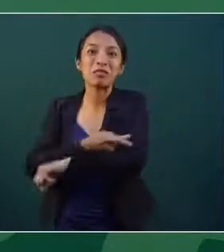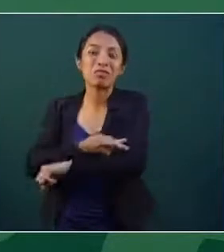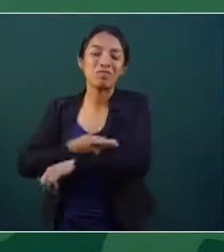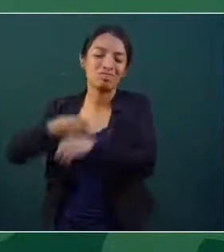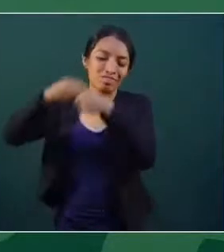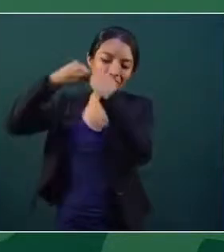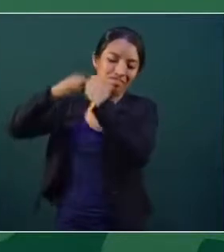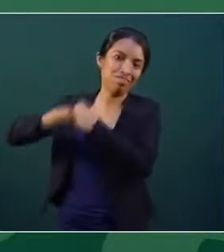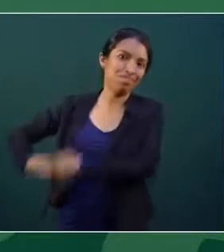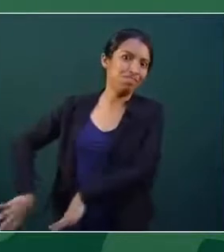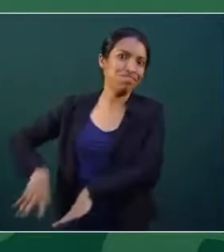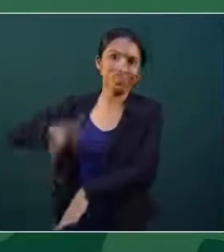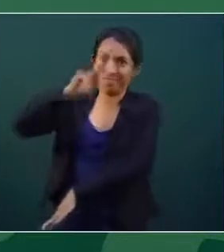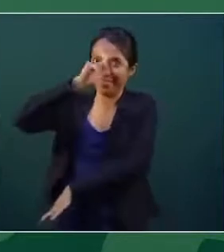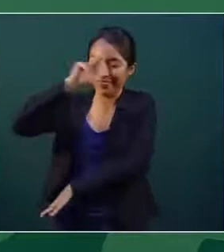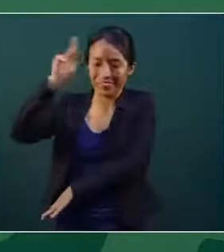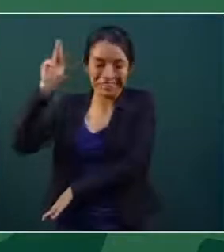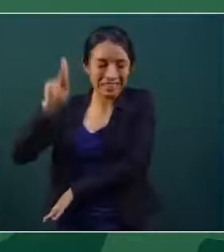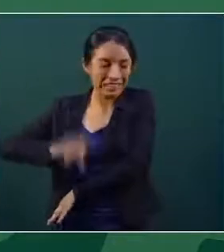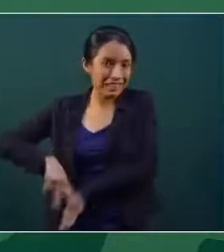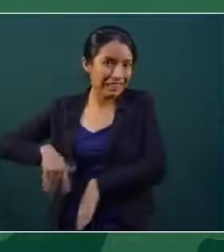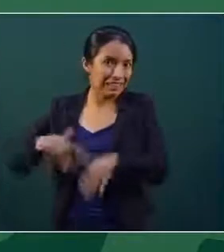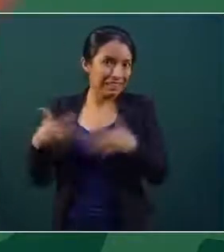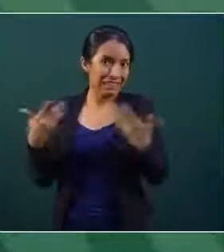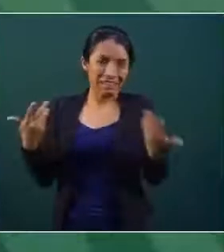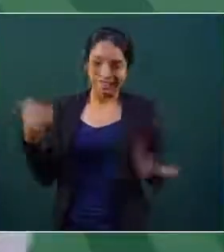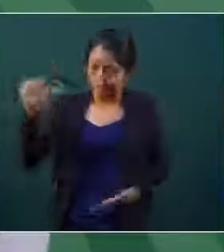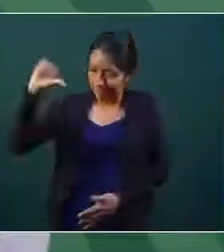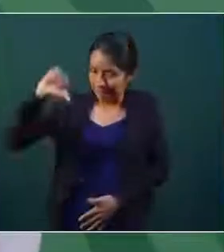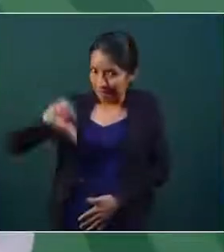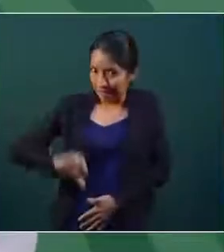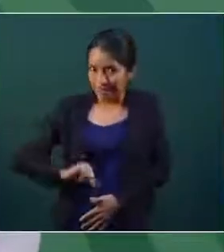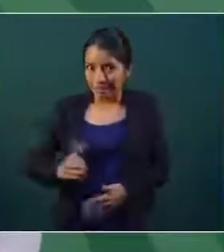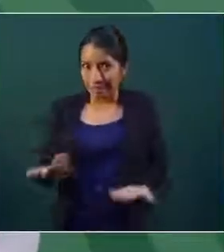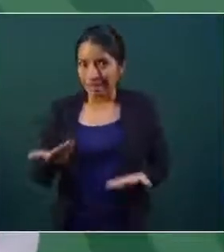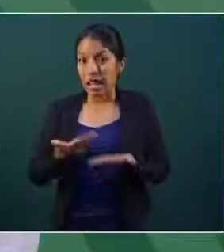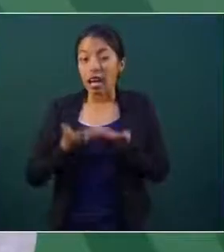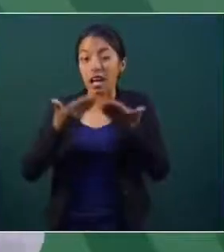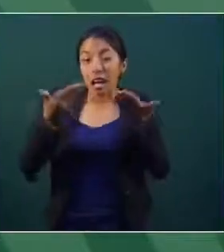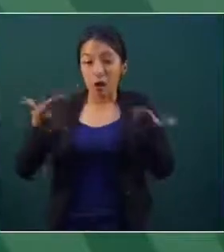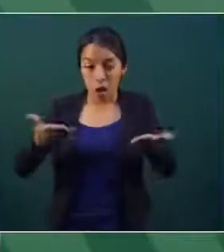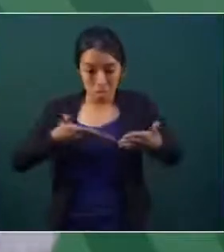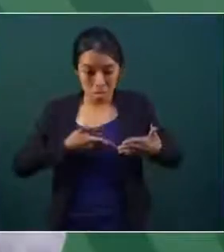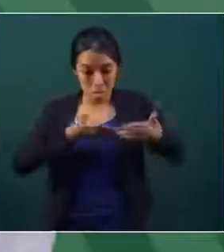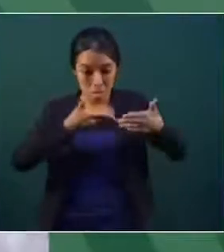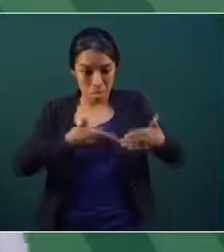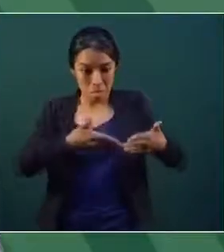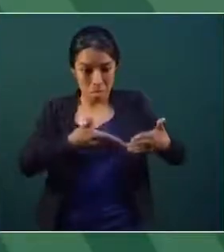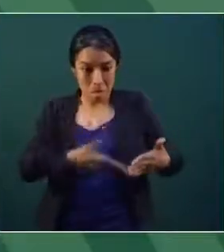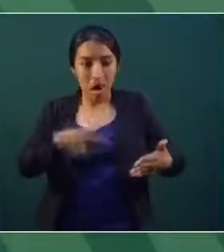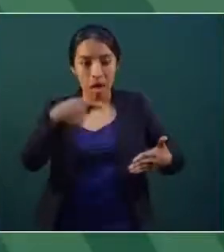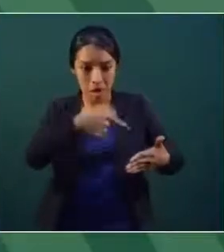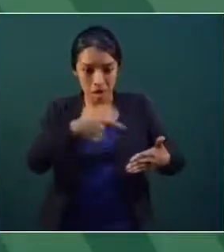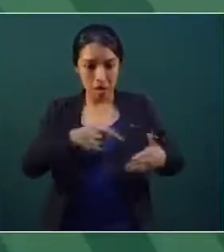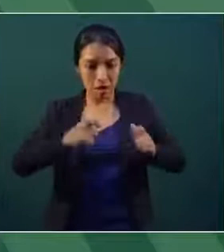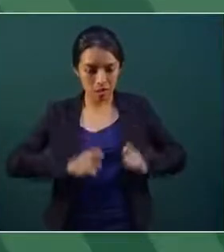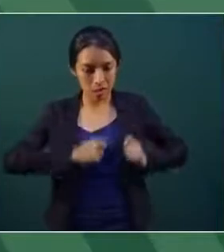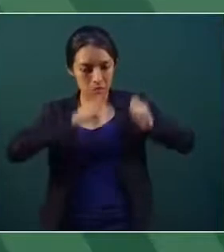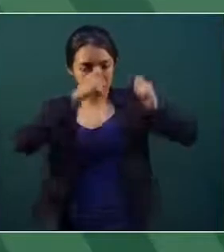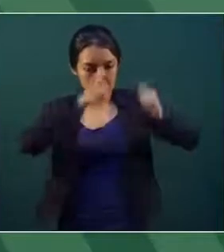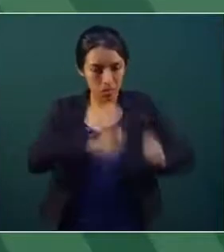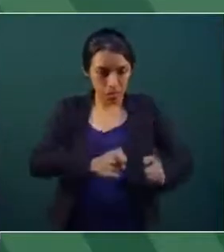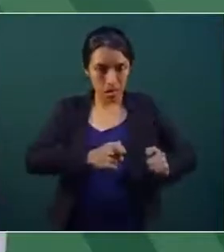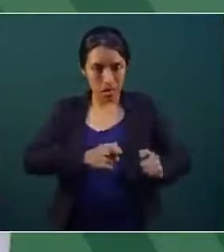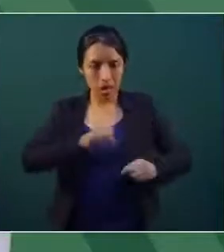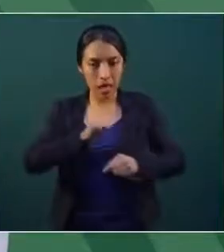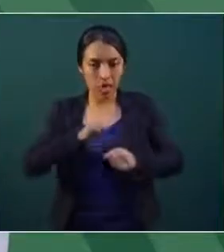Ahora los puertos están en manos de Marina.